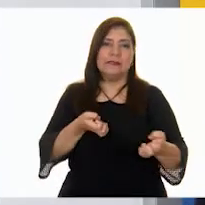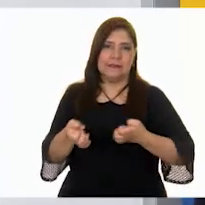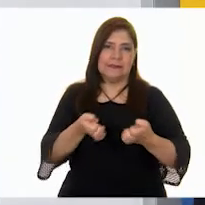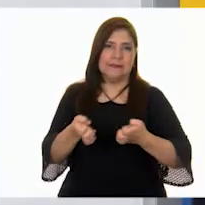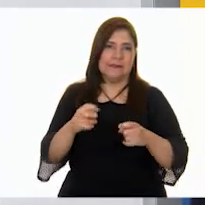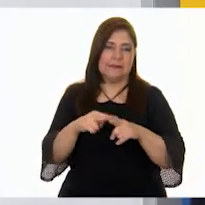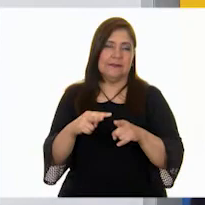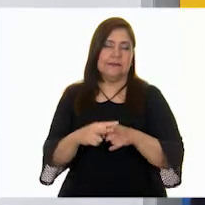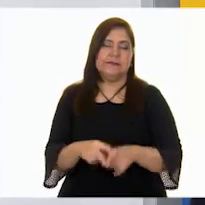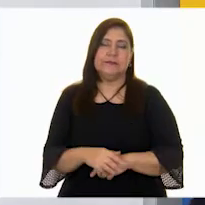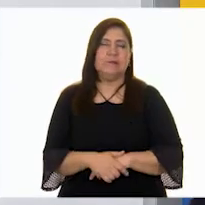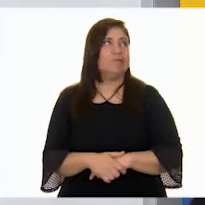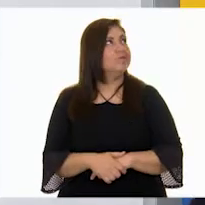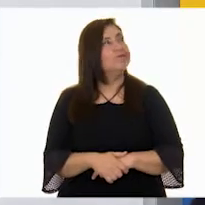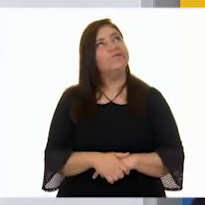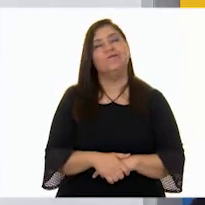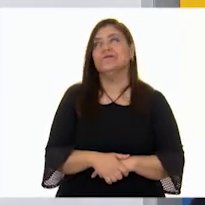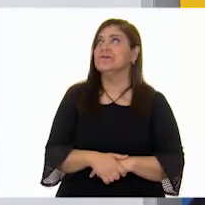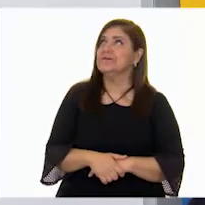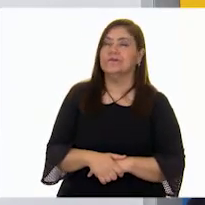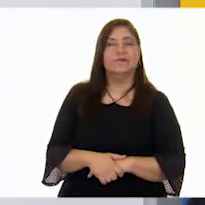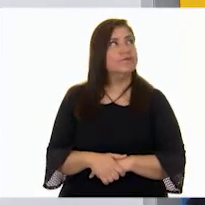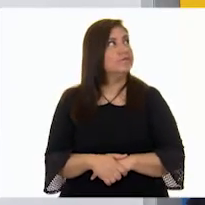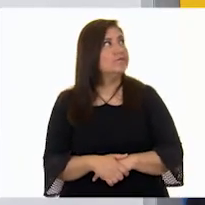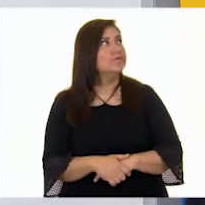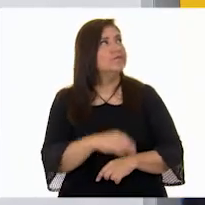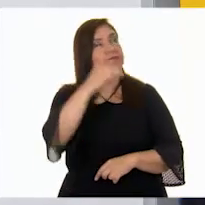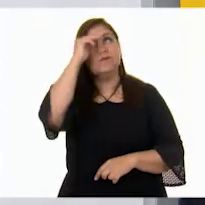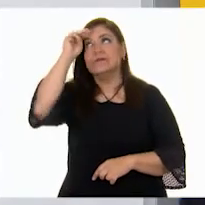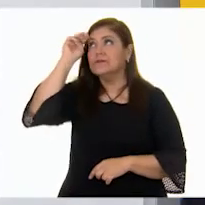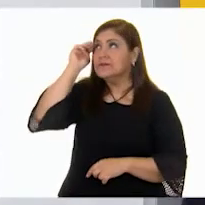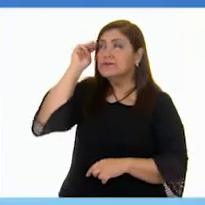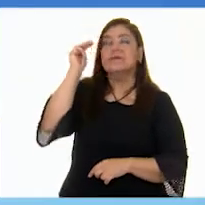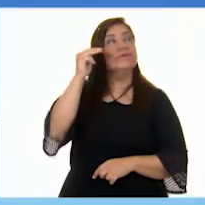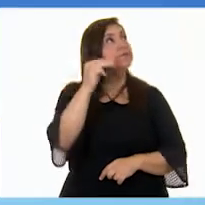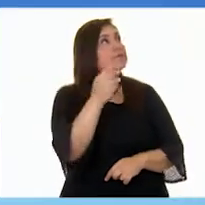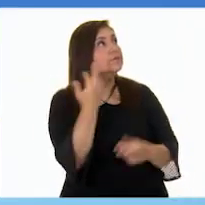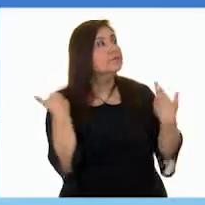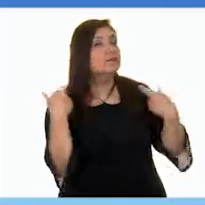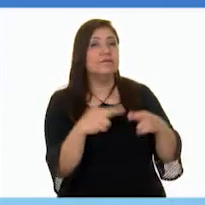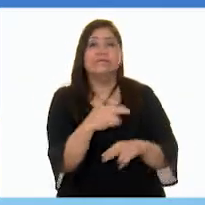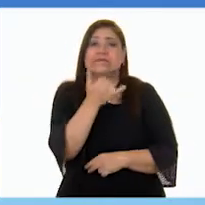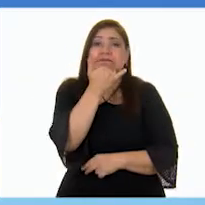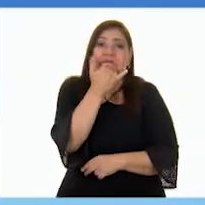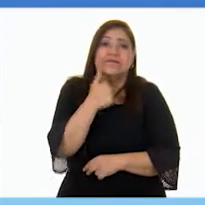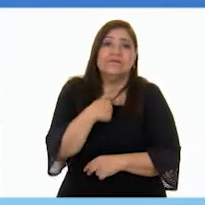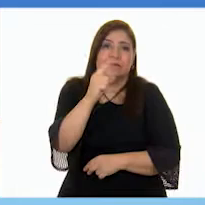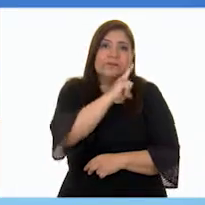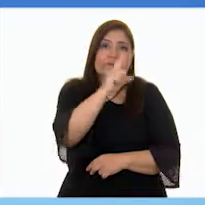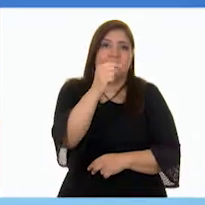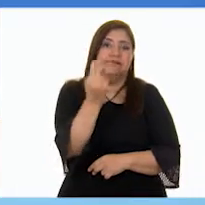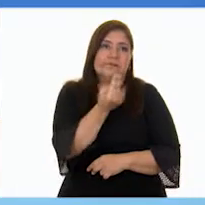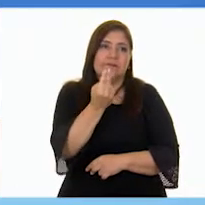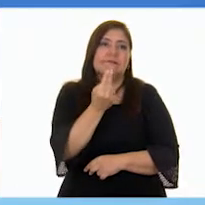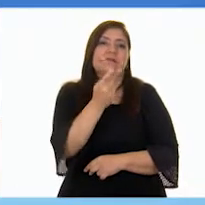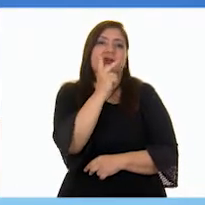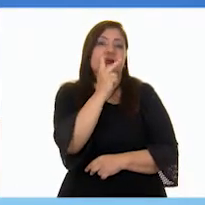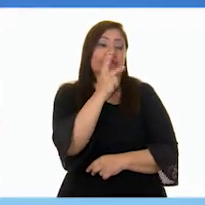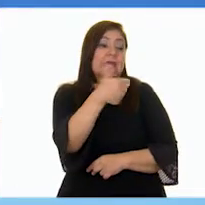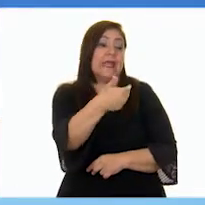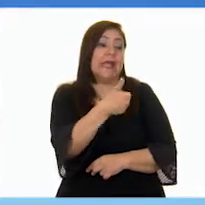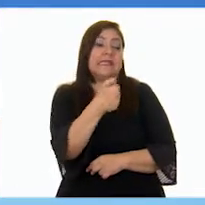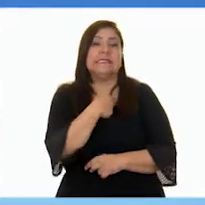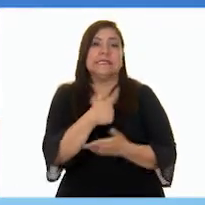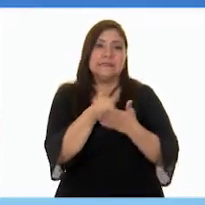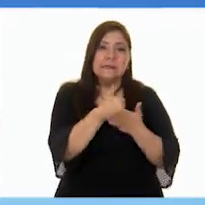¡Oh, oh! Maestra, María. ¿Sí? ¡Me tengo que retirar! Mi papá me pidió que le ayudara con